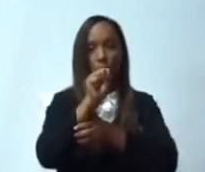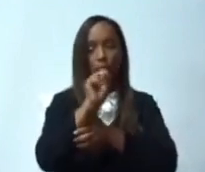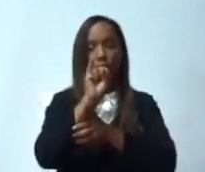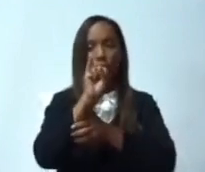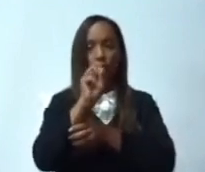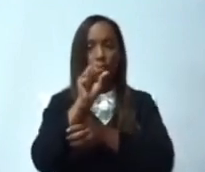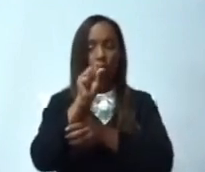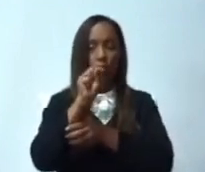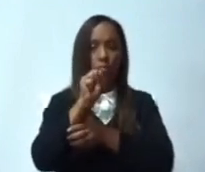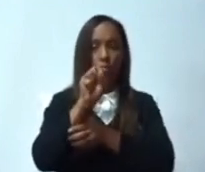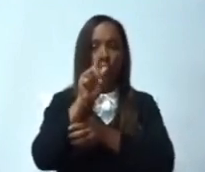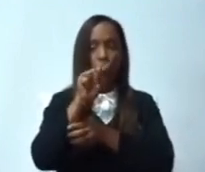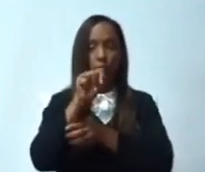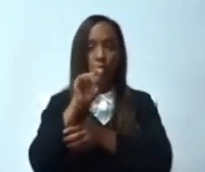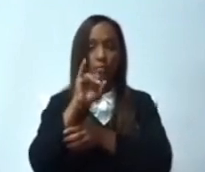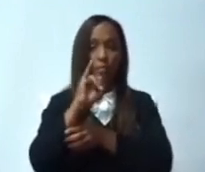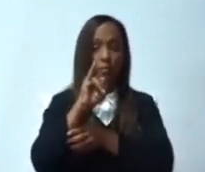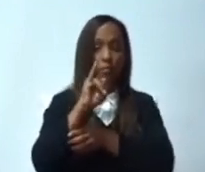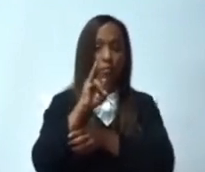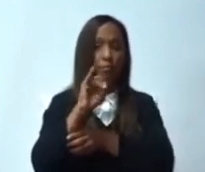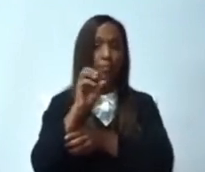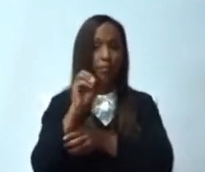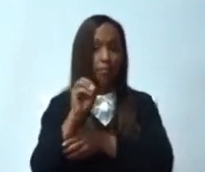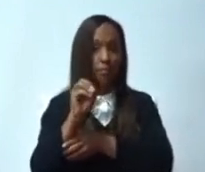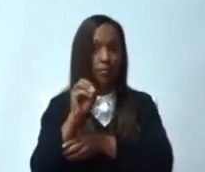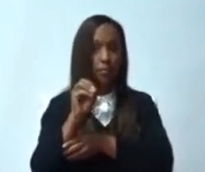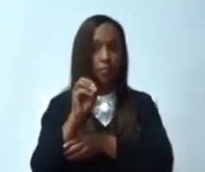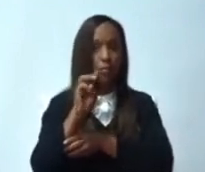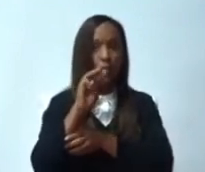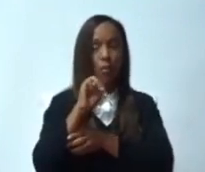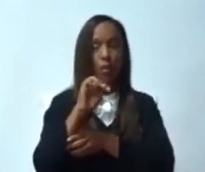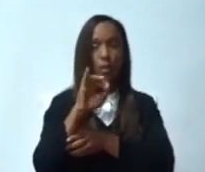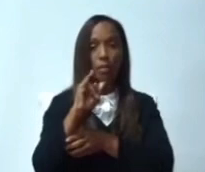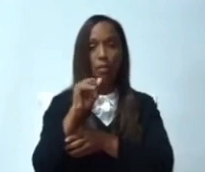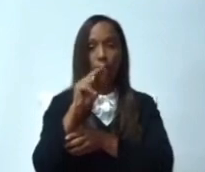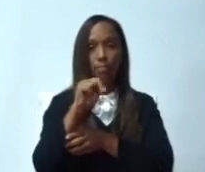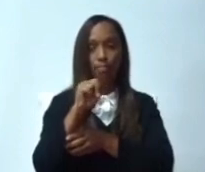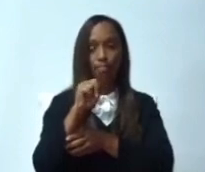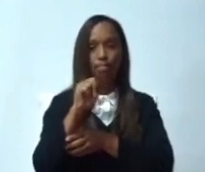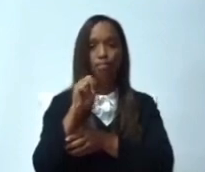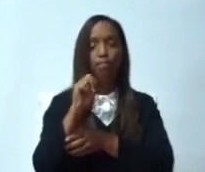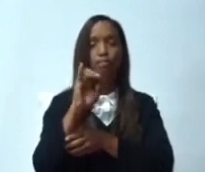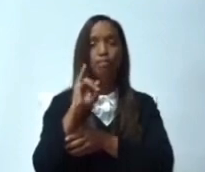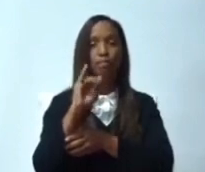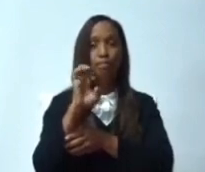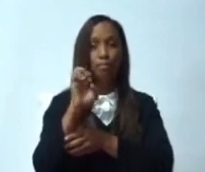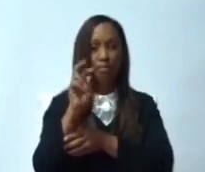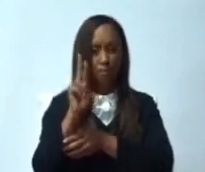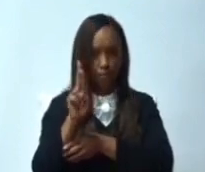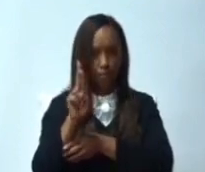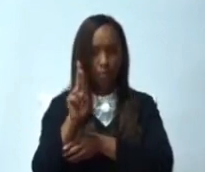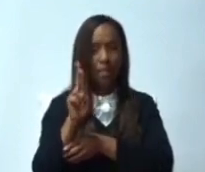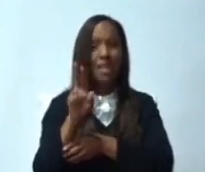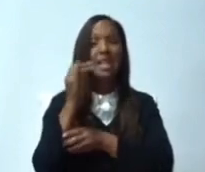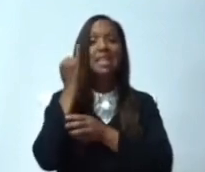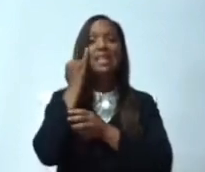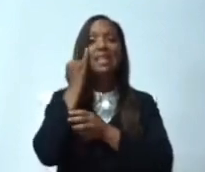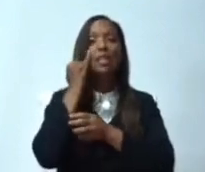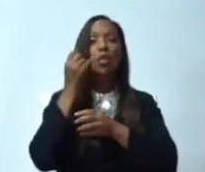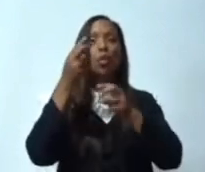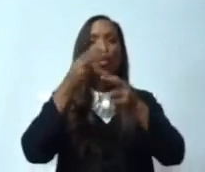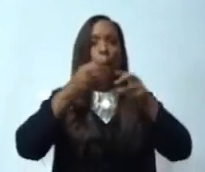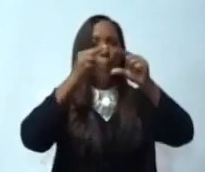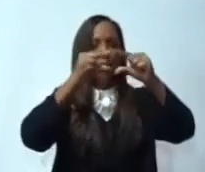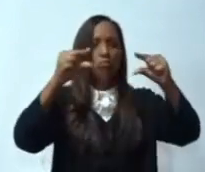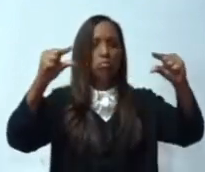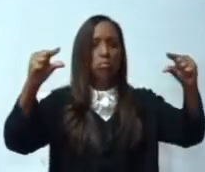presente. Le pedimos a los colegas diputados que apoyen este proyecto, que el municipio de Santo